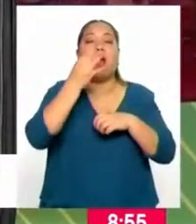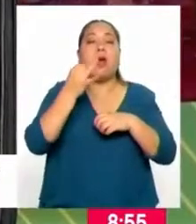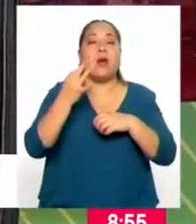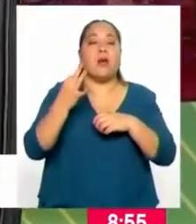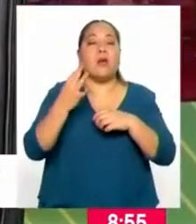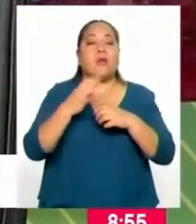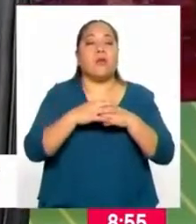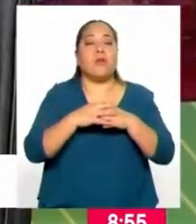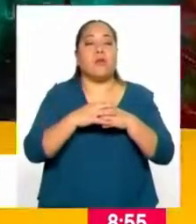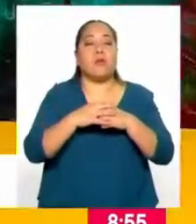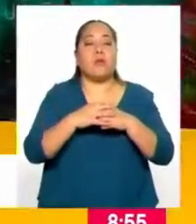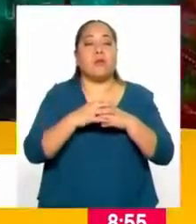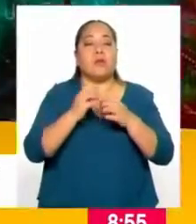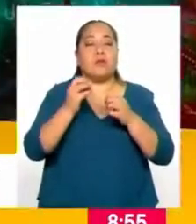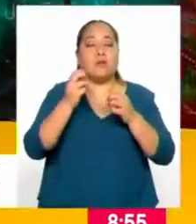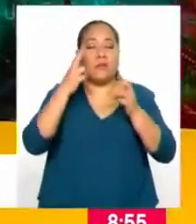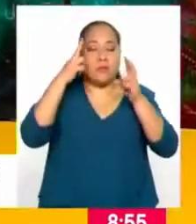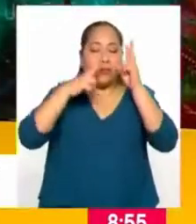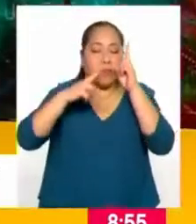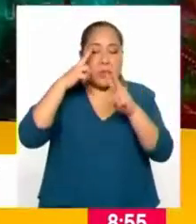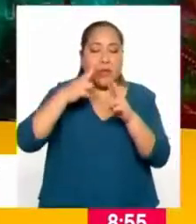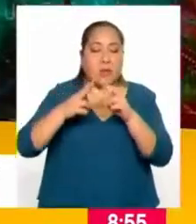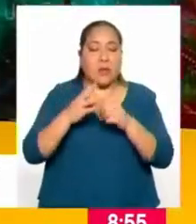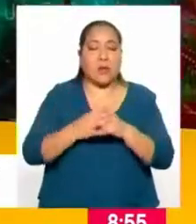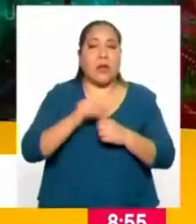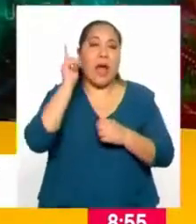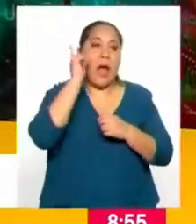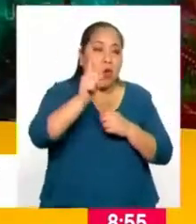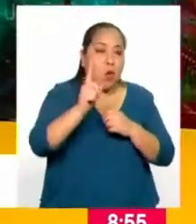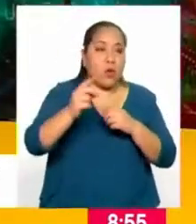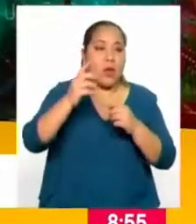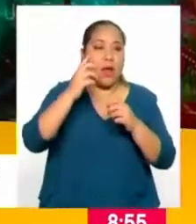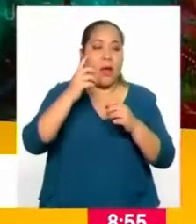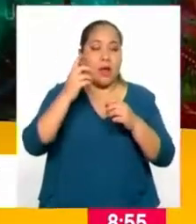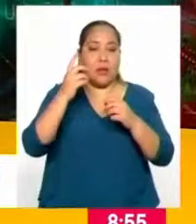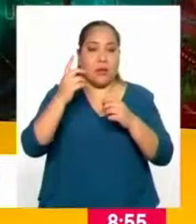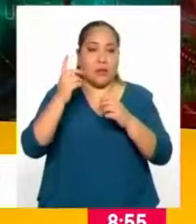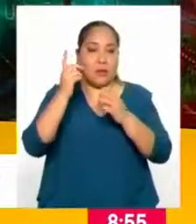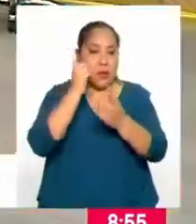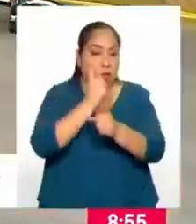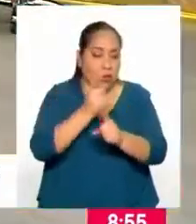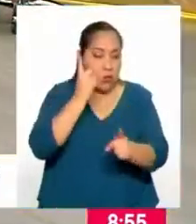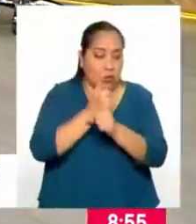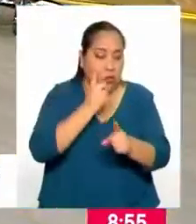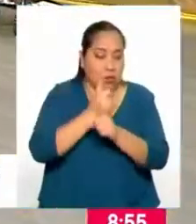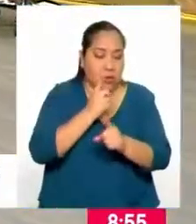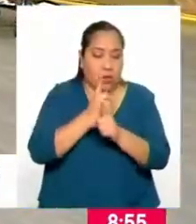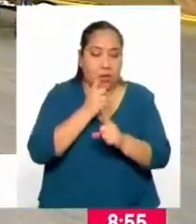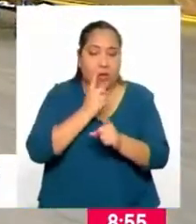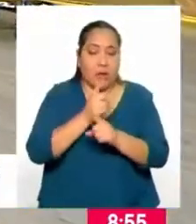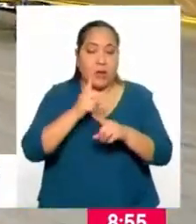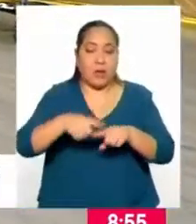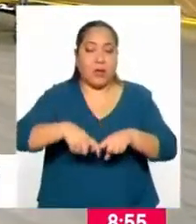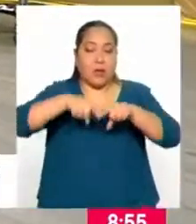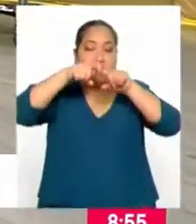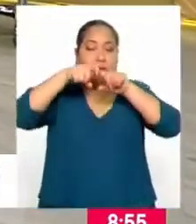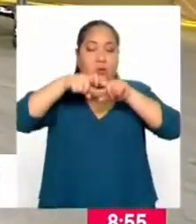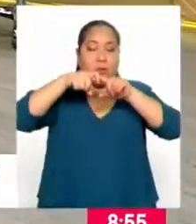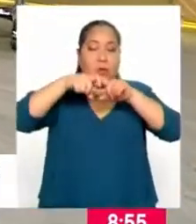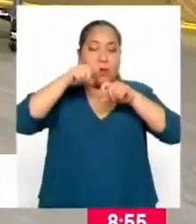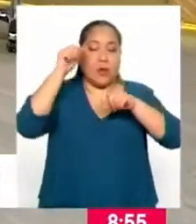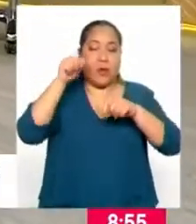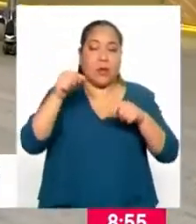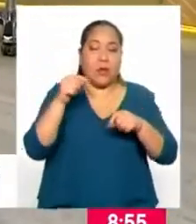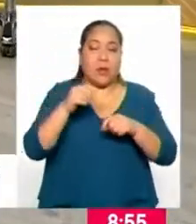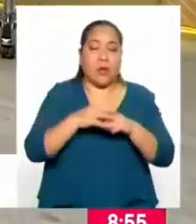al respecto. De acuerdo, entonces hay una denuncia en particular que está en el Congreso de la República, que está en situación de suspendida hasta que el Congreso se